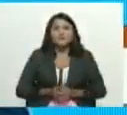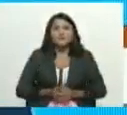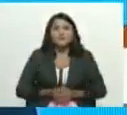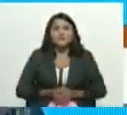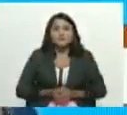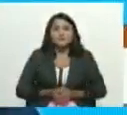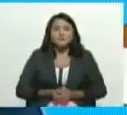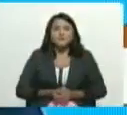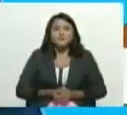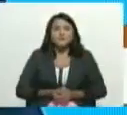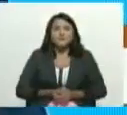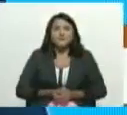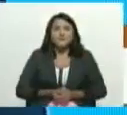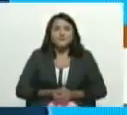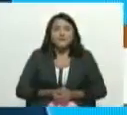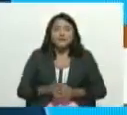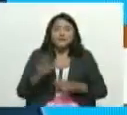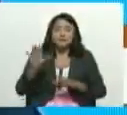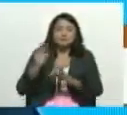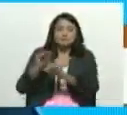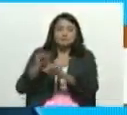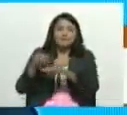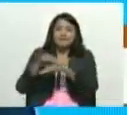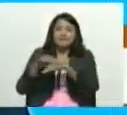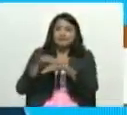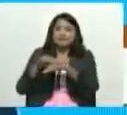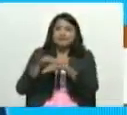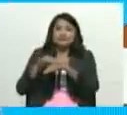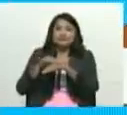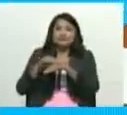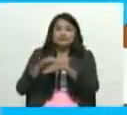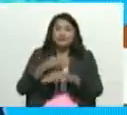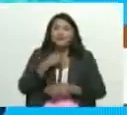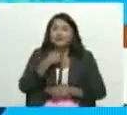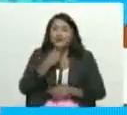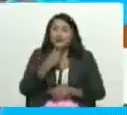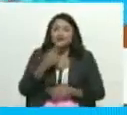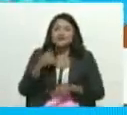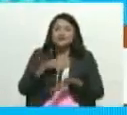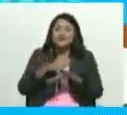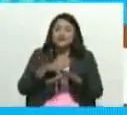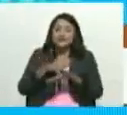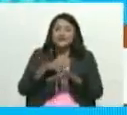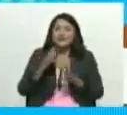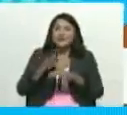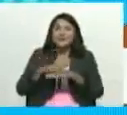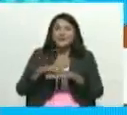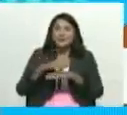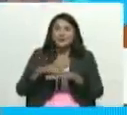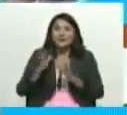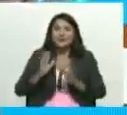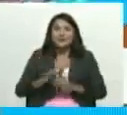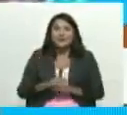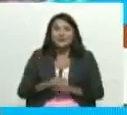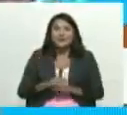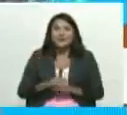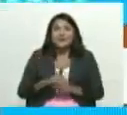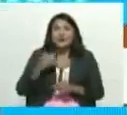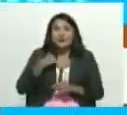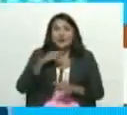o ofrecer mejores cosas por la afectación que tengo en la voz pero eso es una buena noticia seguramente no me voy a poder